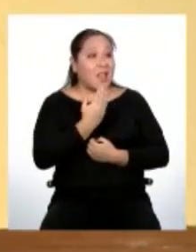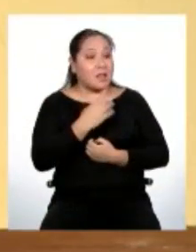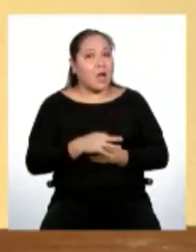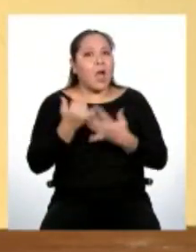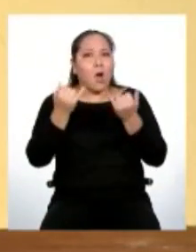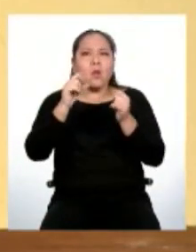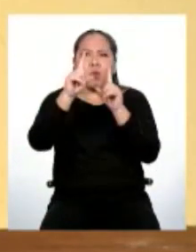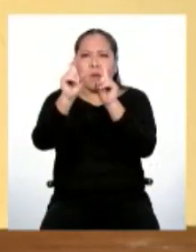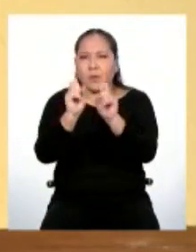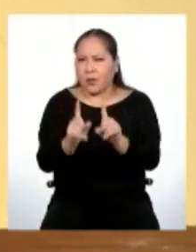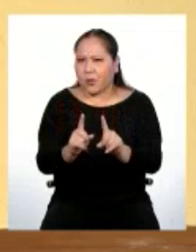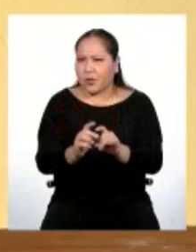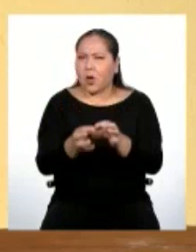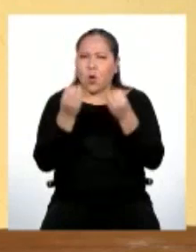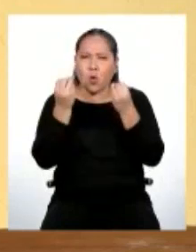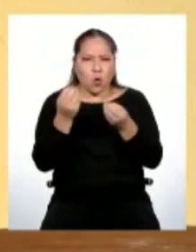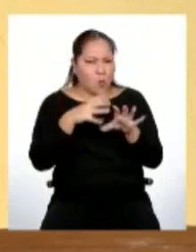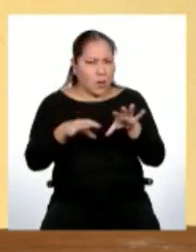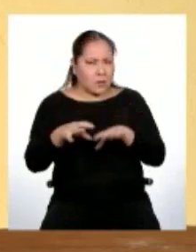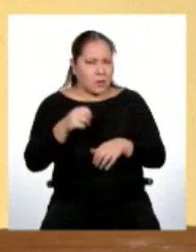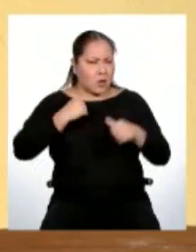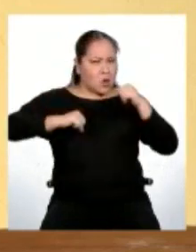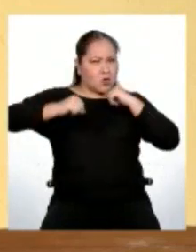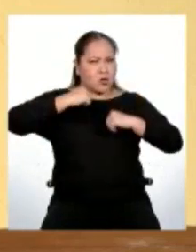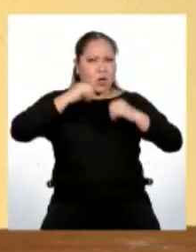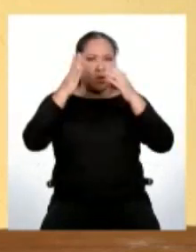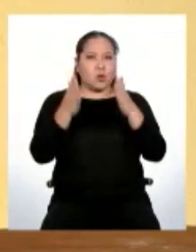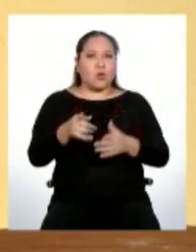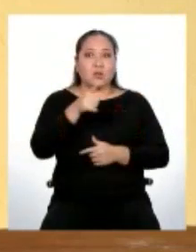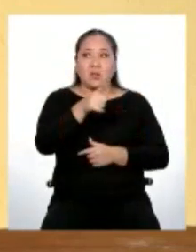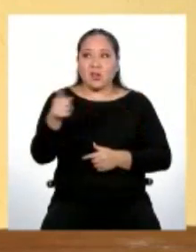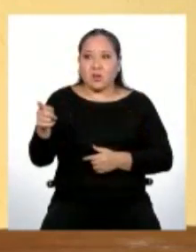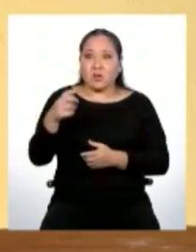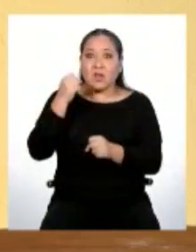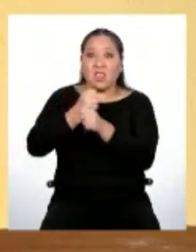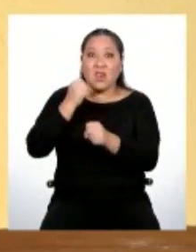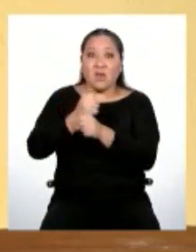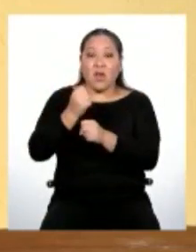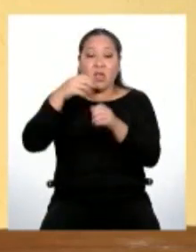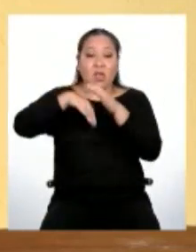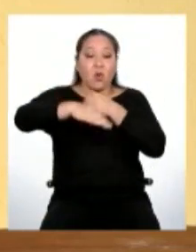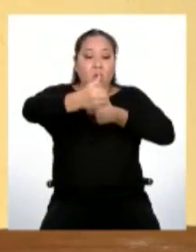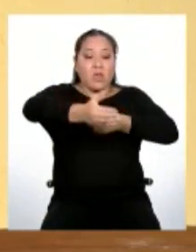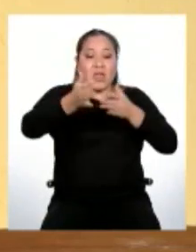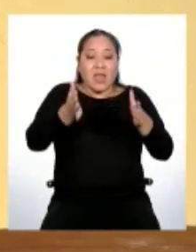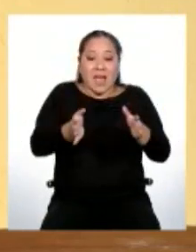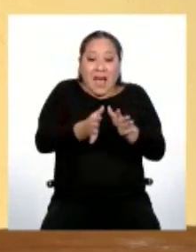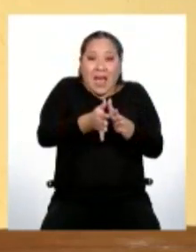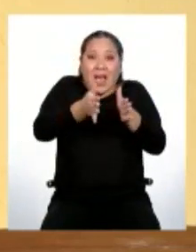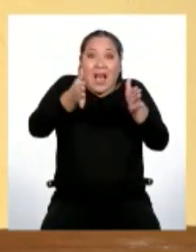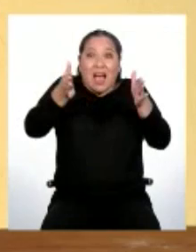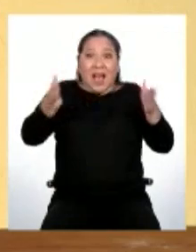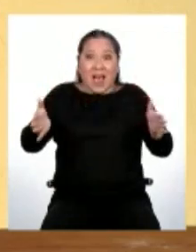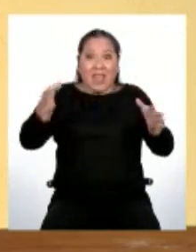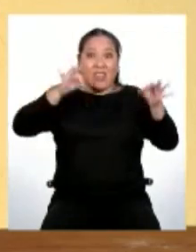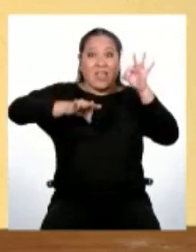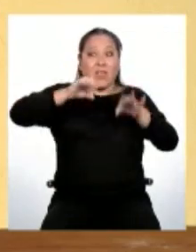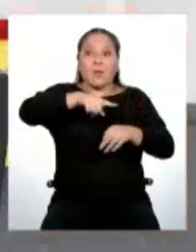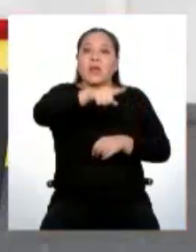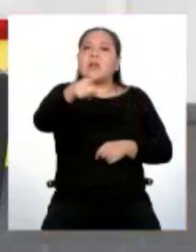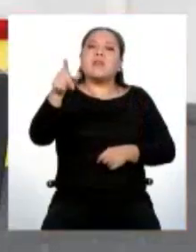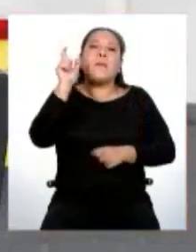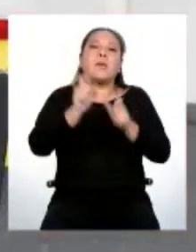una pregunta. ¿Cómo hacen los actores cuando tienen que trabajar en un teatro grande para que todas las personas que están ahí los